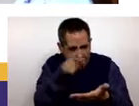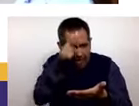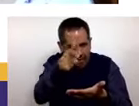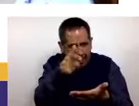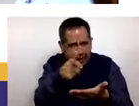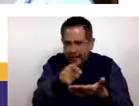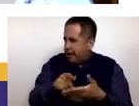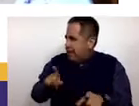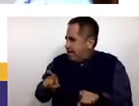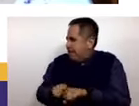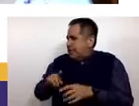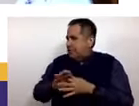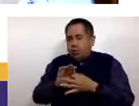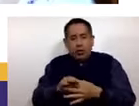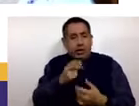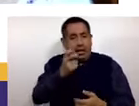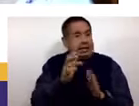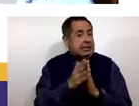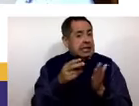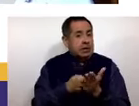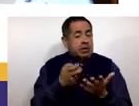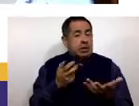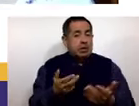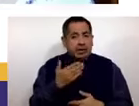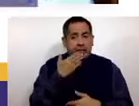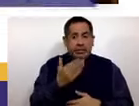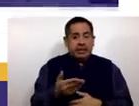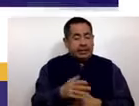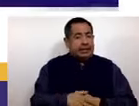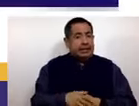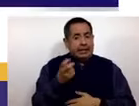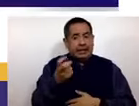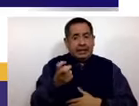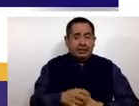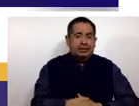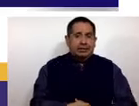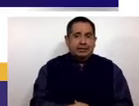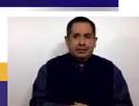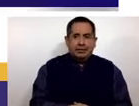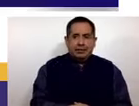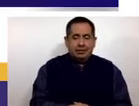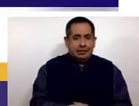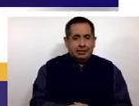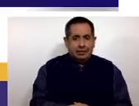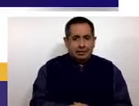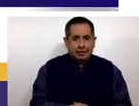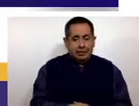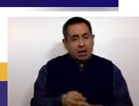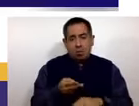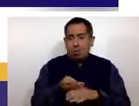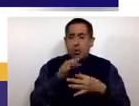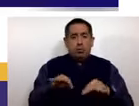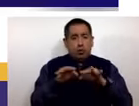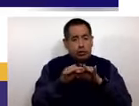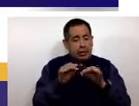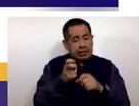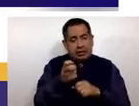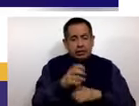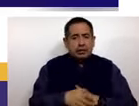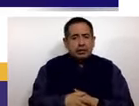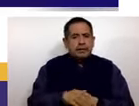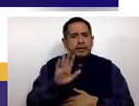en función de que es un trabajo. Te pagaban por eso. Y es bien importante.